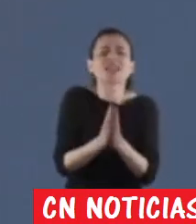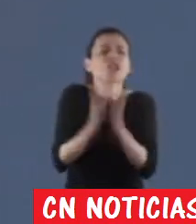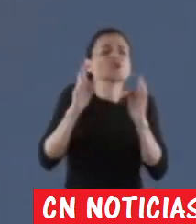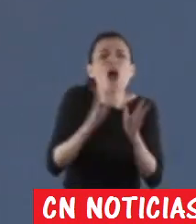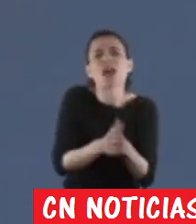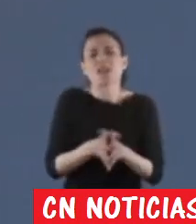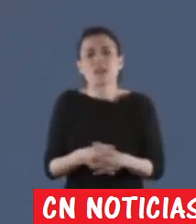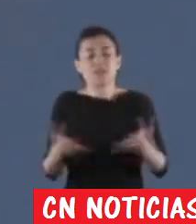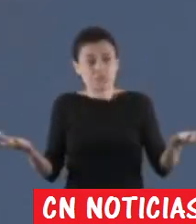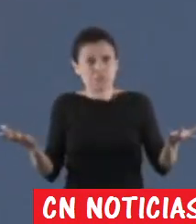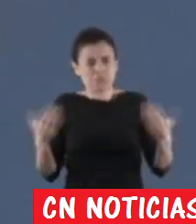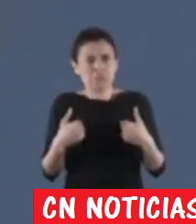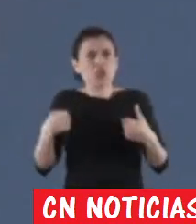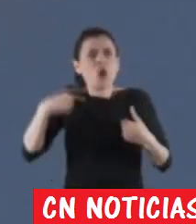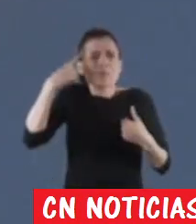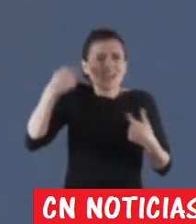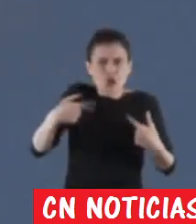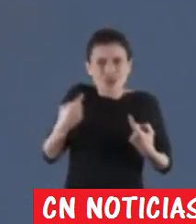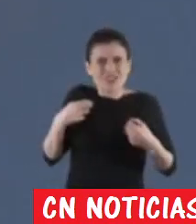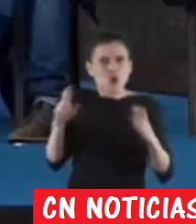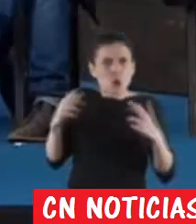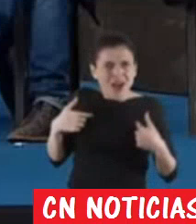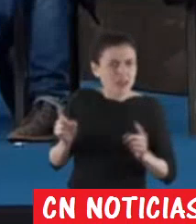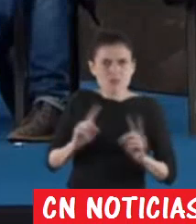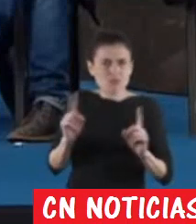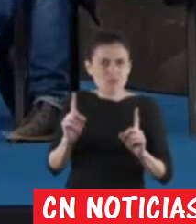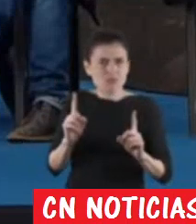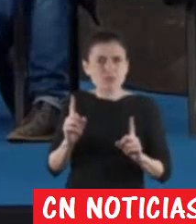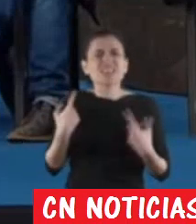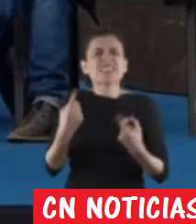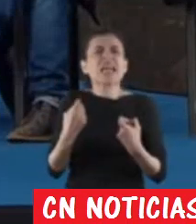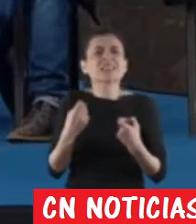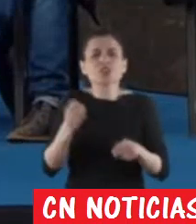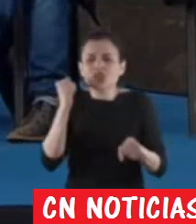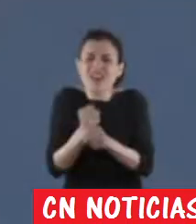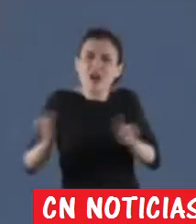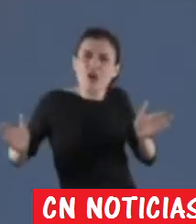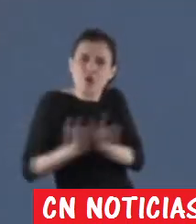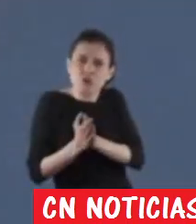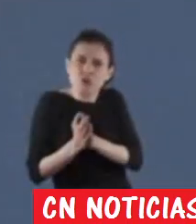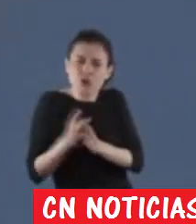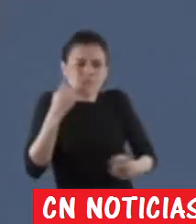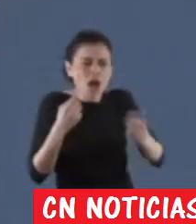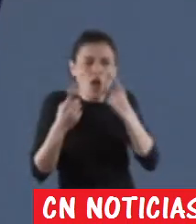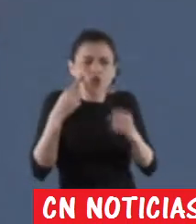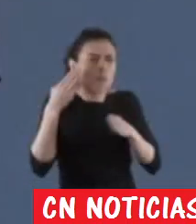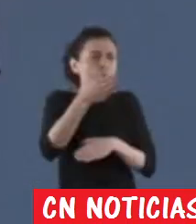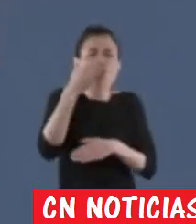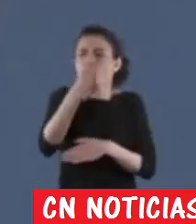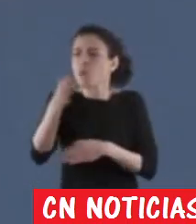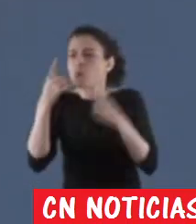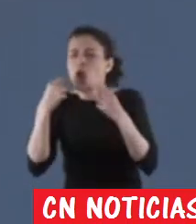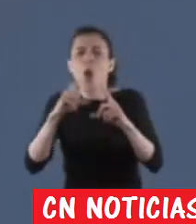Yo lo que creo que lo que necesitamos más que suerte es juntarnos para poder ir a verificar que los acuerdos de precio se